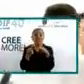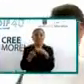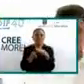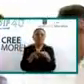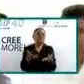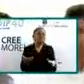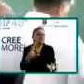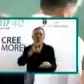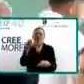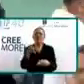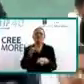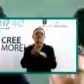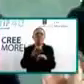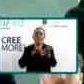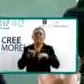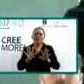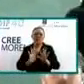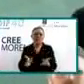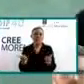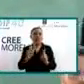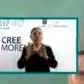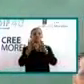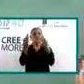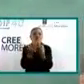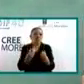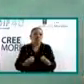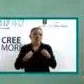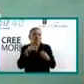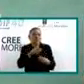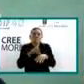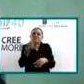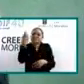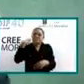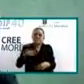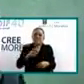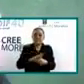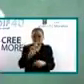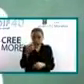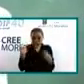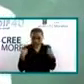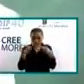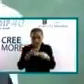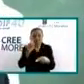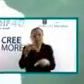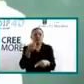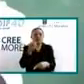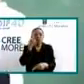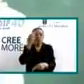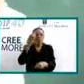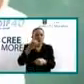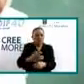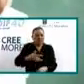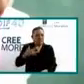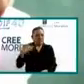tema laboral, es una forma de vida. Así la definimos aquí. Y ser maestro es una vocación que requiere de tiempo